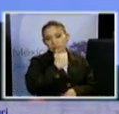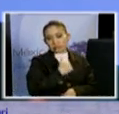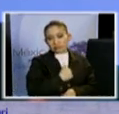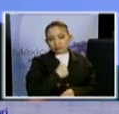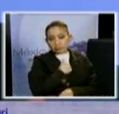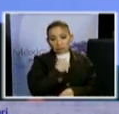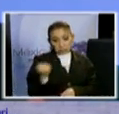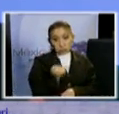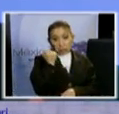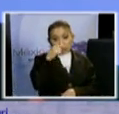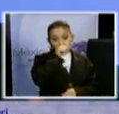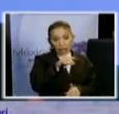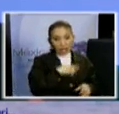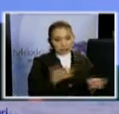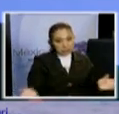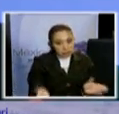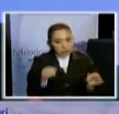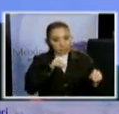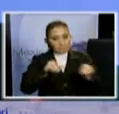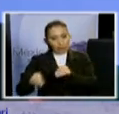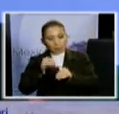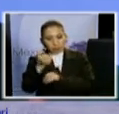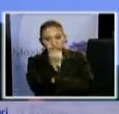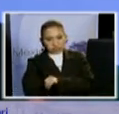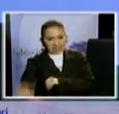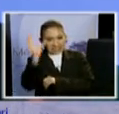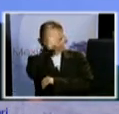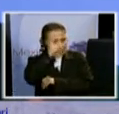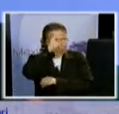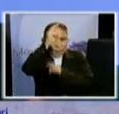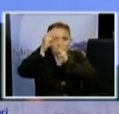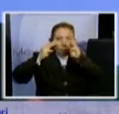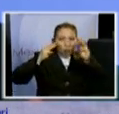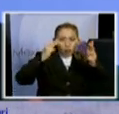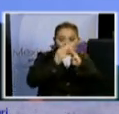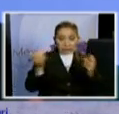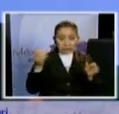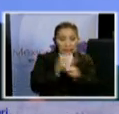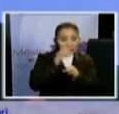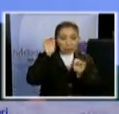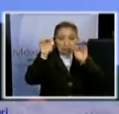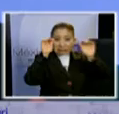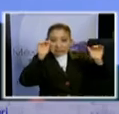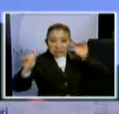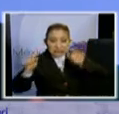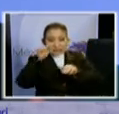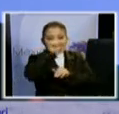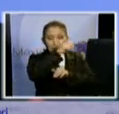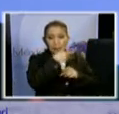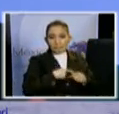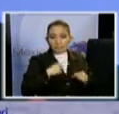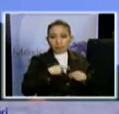afortunadamente ha podido movilizar al mejor talento científico de todo el mundo, gente